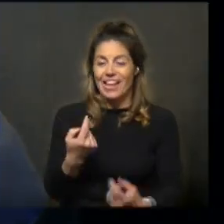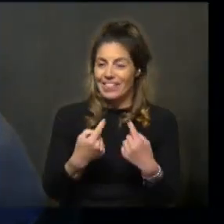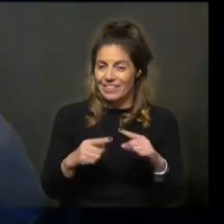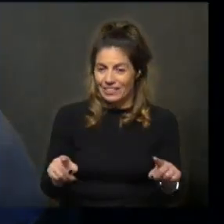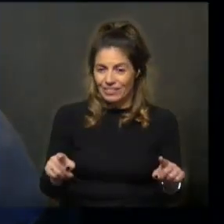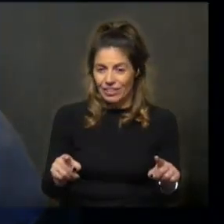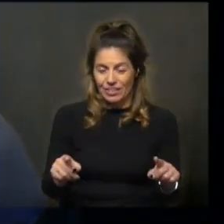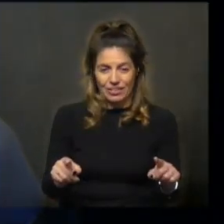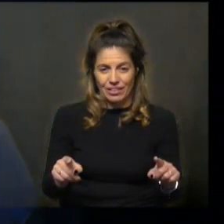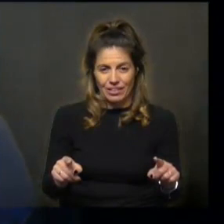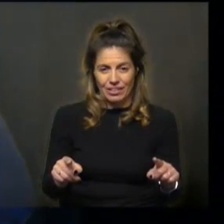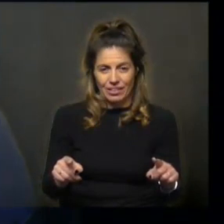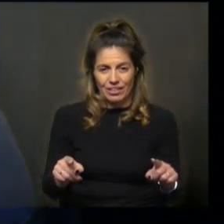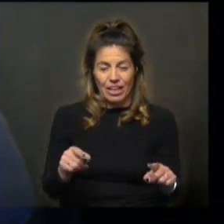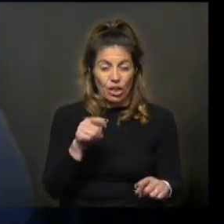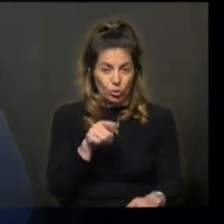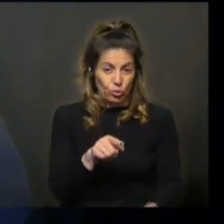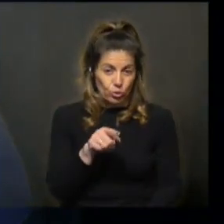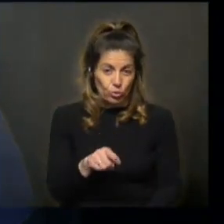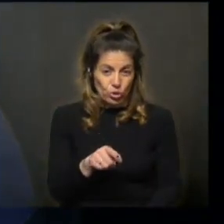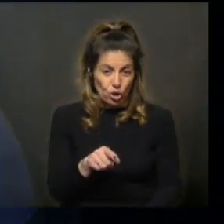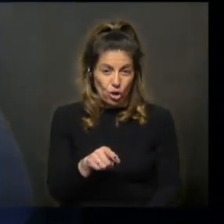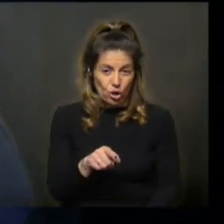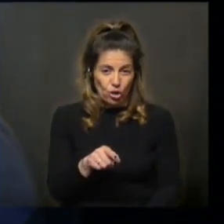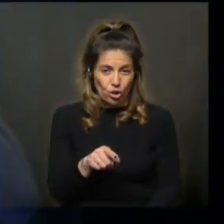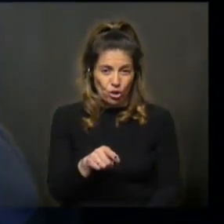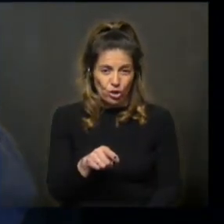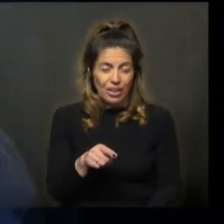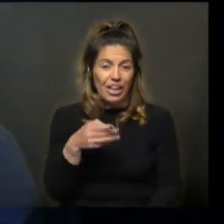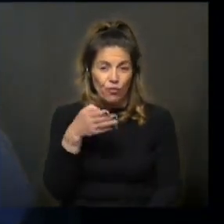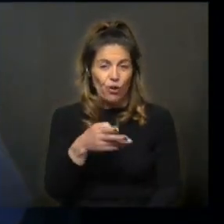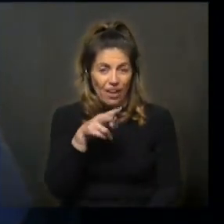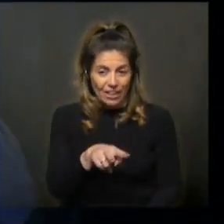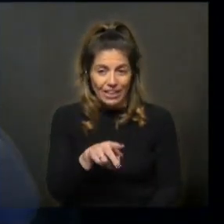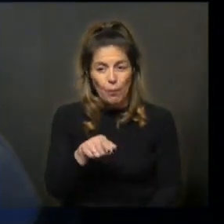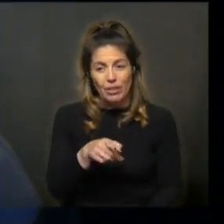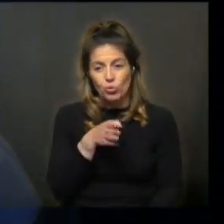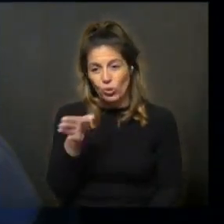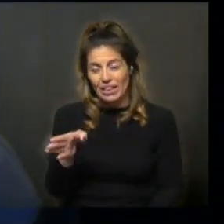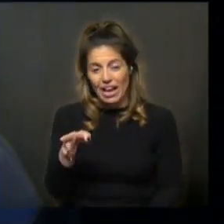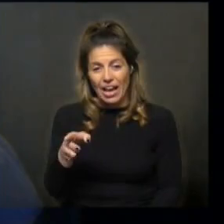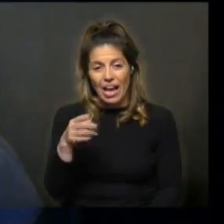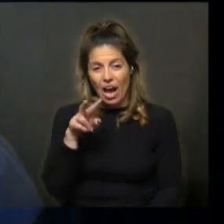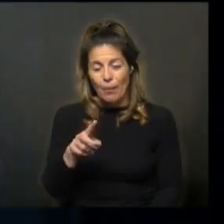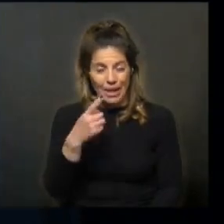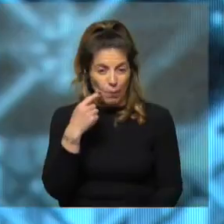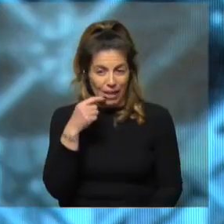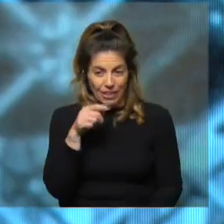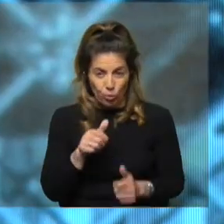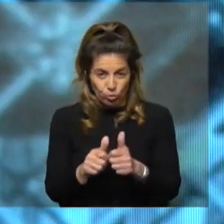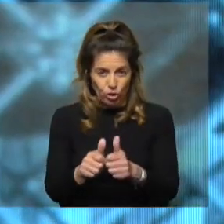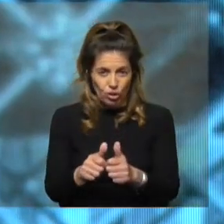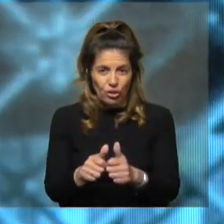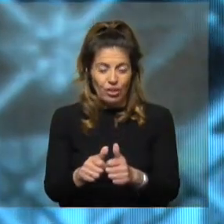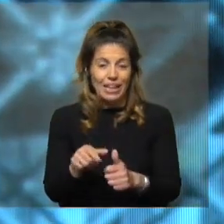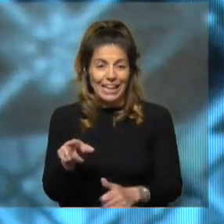este no y en el caso tuo además que te fuera a ver a ti después tú ir a ver al padre con ella puede ser Ella tenía